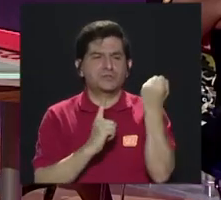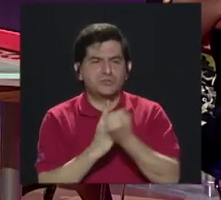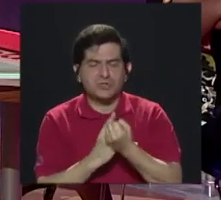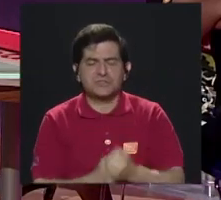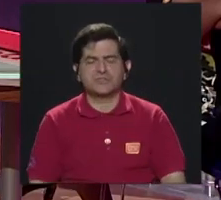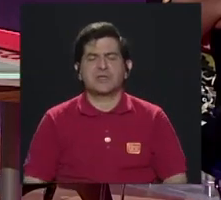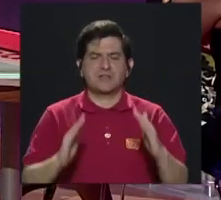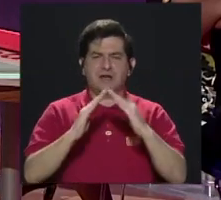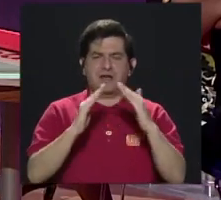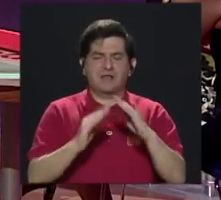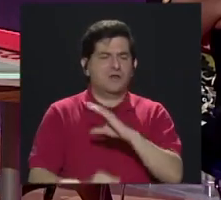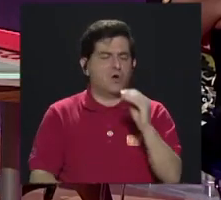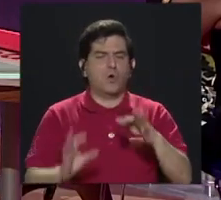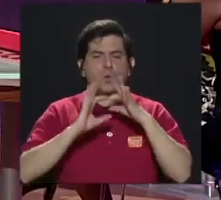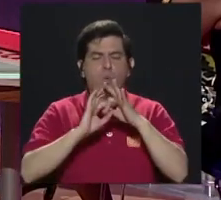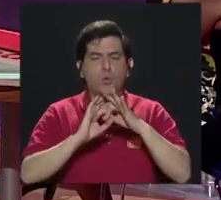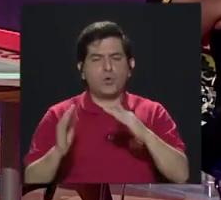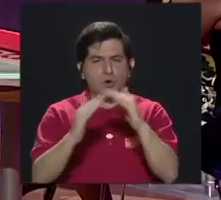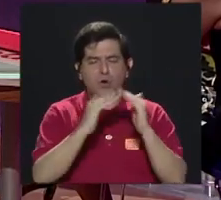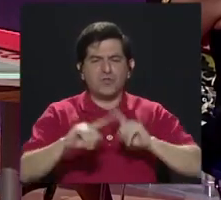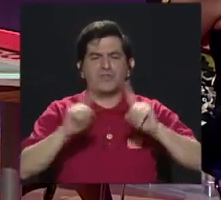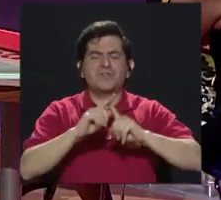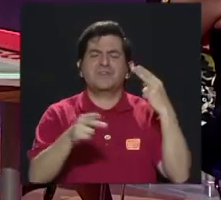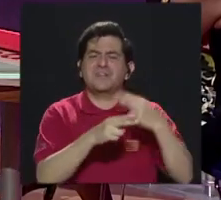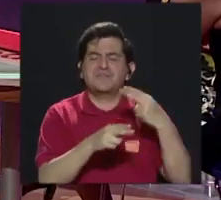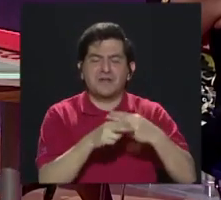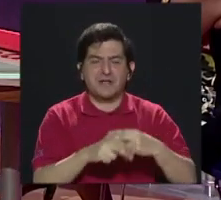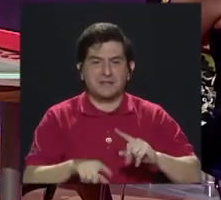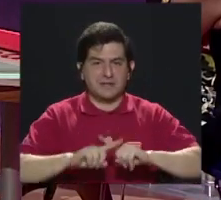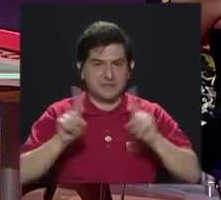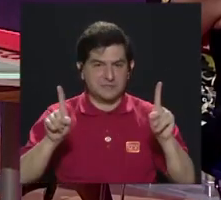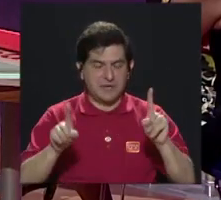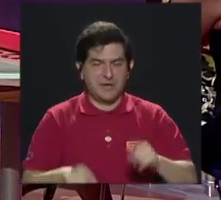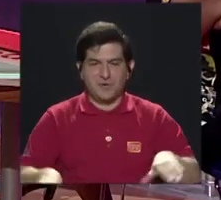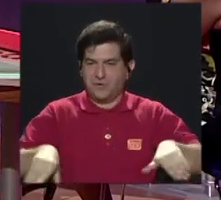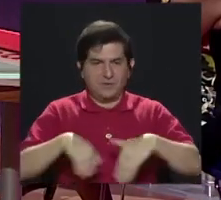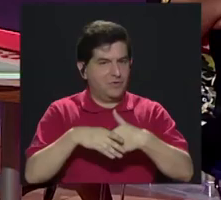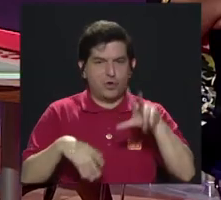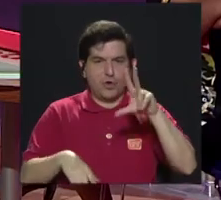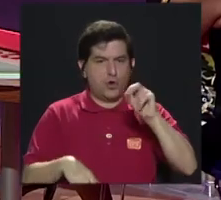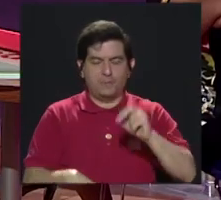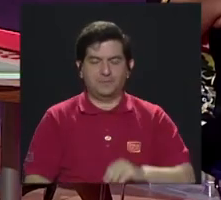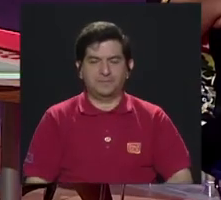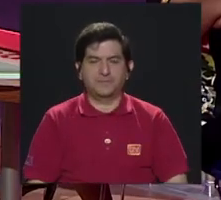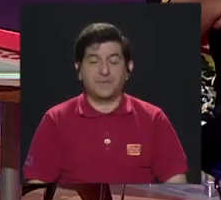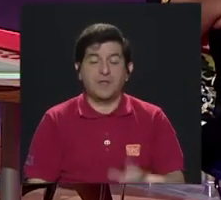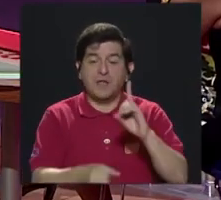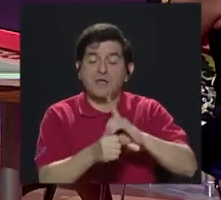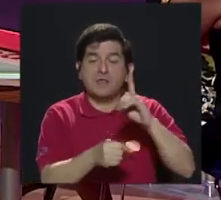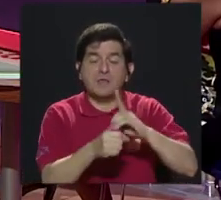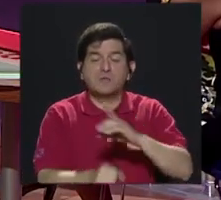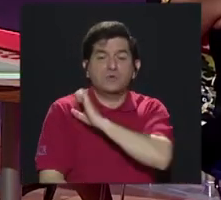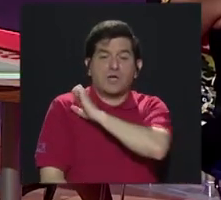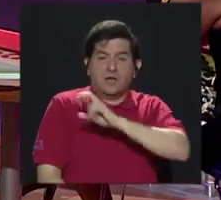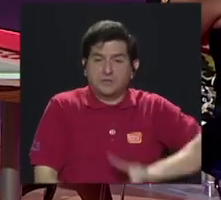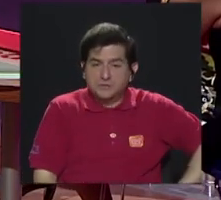de unión de hecho, proyecto de unión civil, todos con distintos nombres, ninguno matrimonio. ¿Y qué pasó? Los diputados